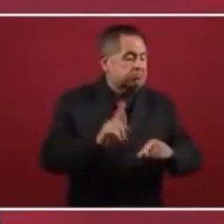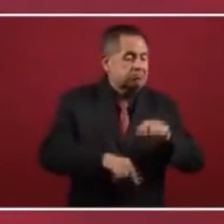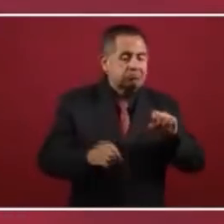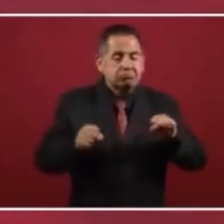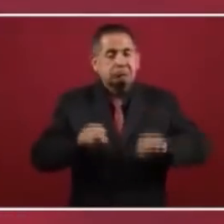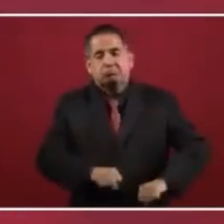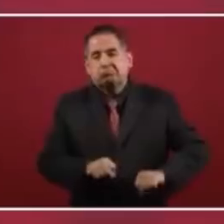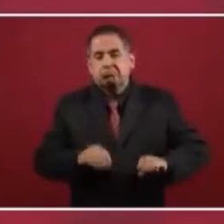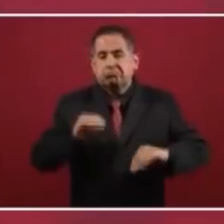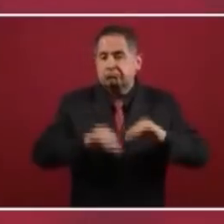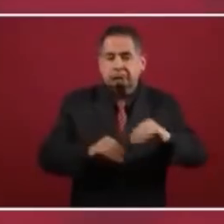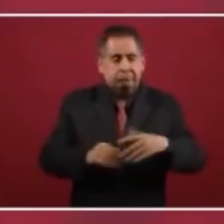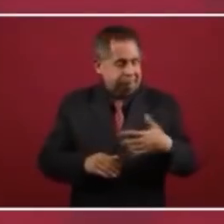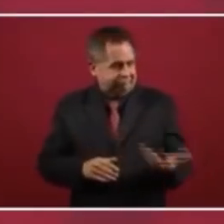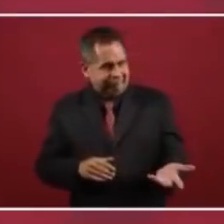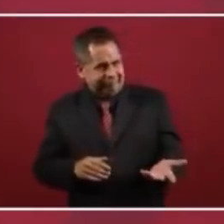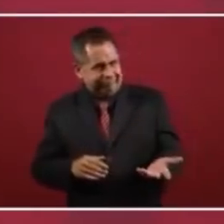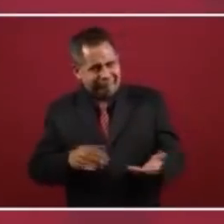México